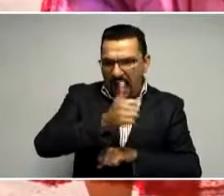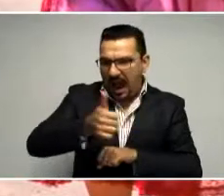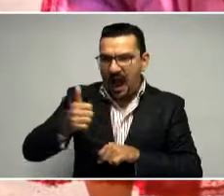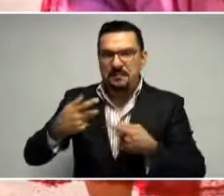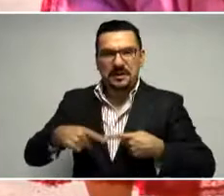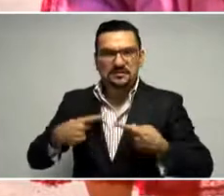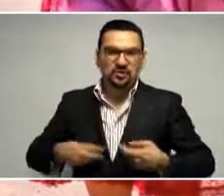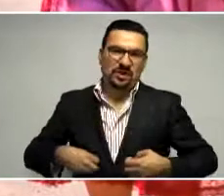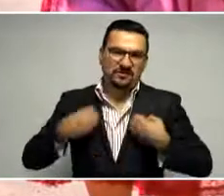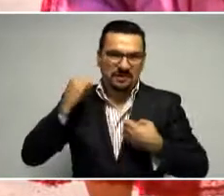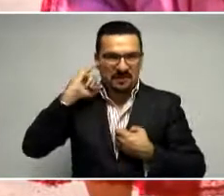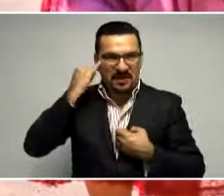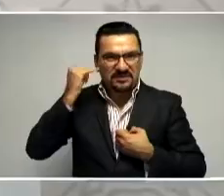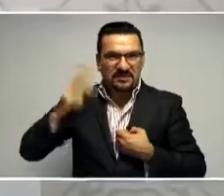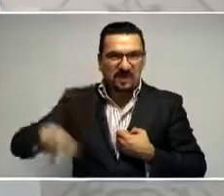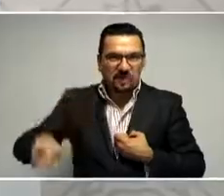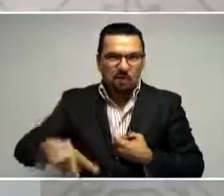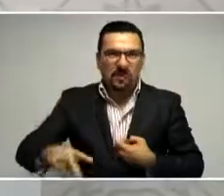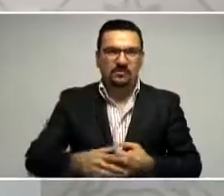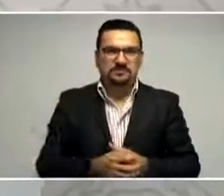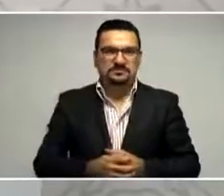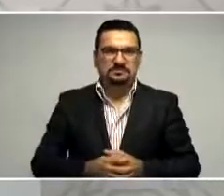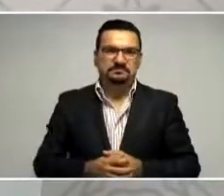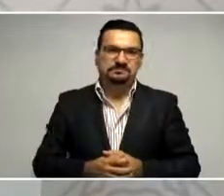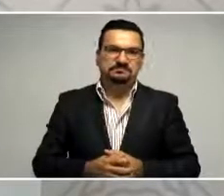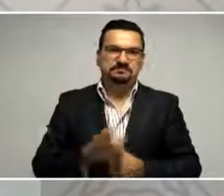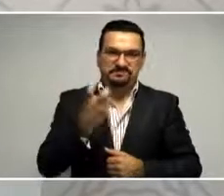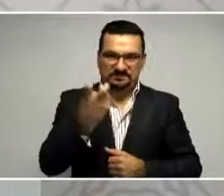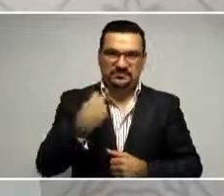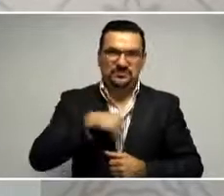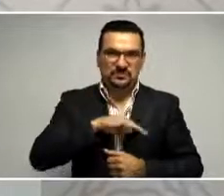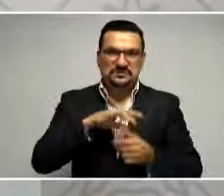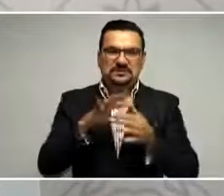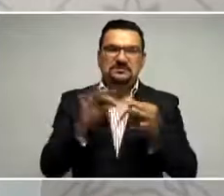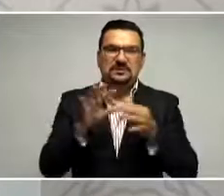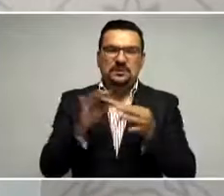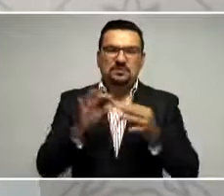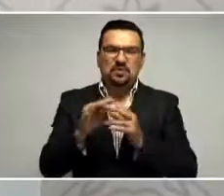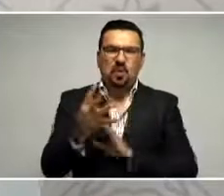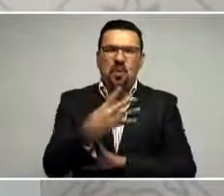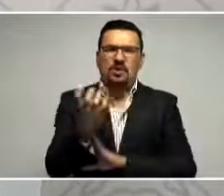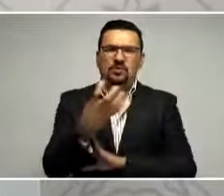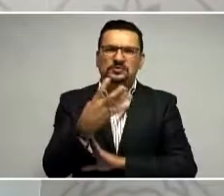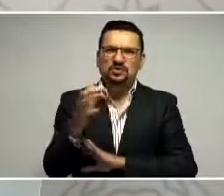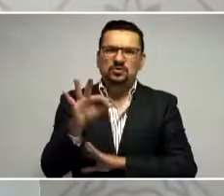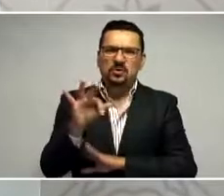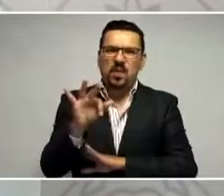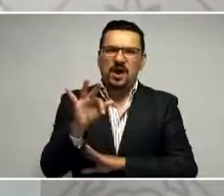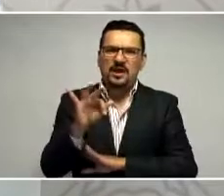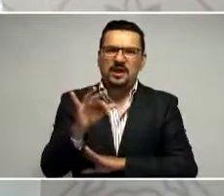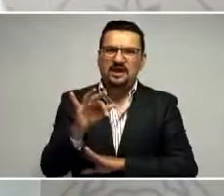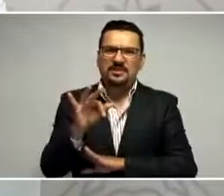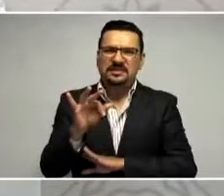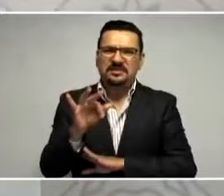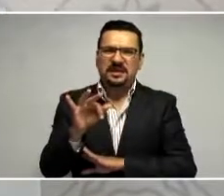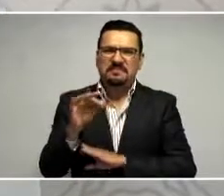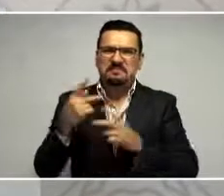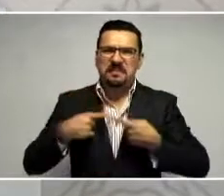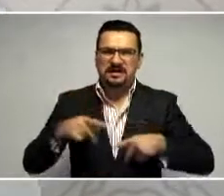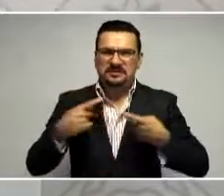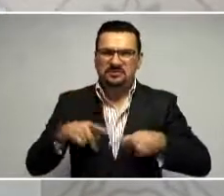población indígena. Estamos hablando de más de 440 auxiliares de